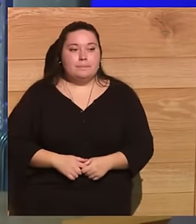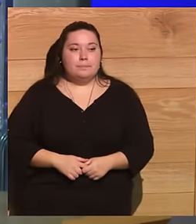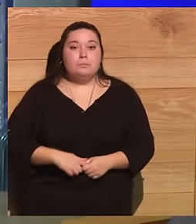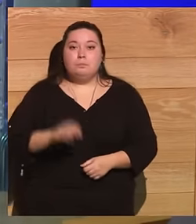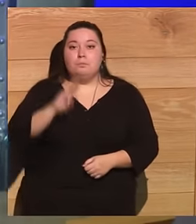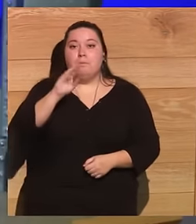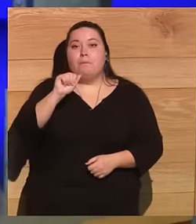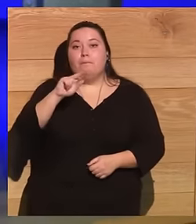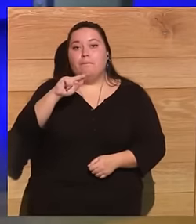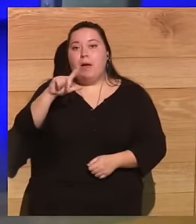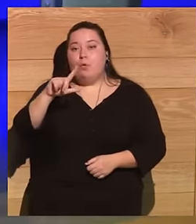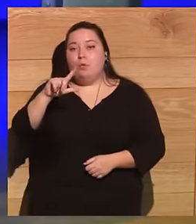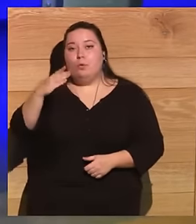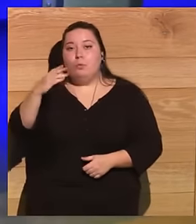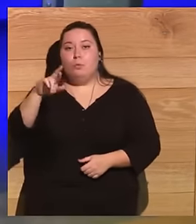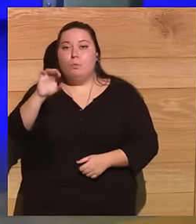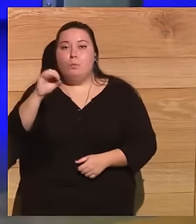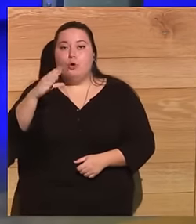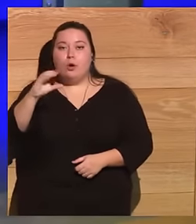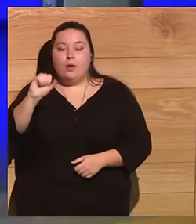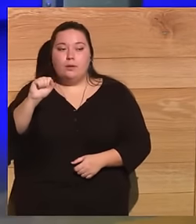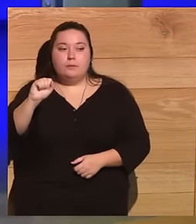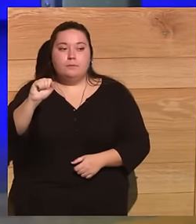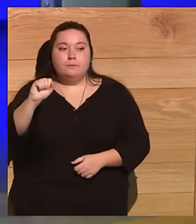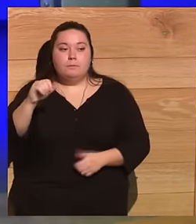Y Paul Broca tenía un paciente